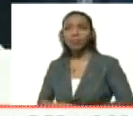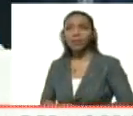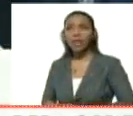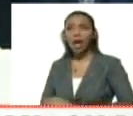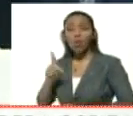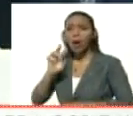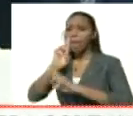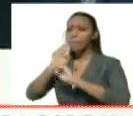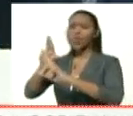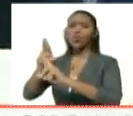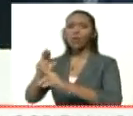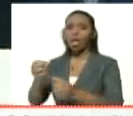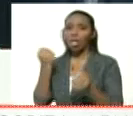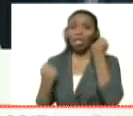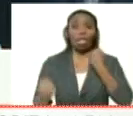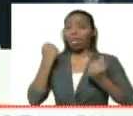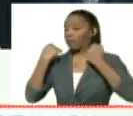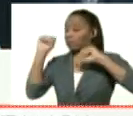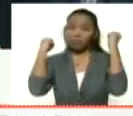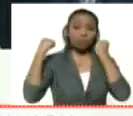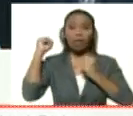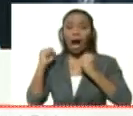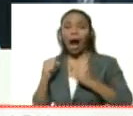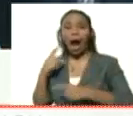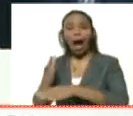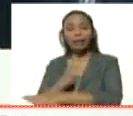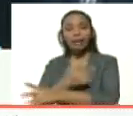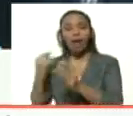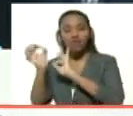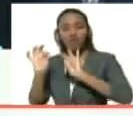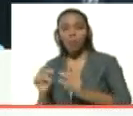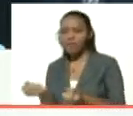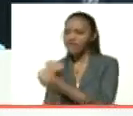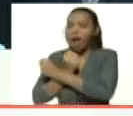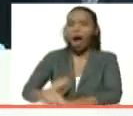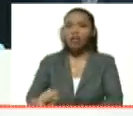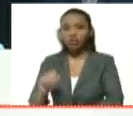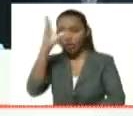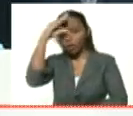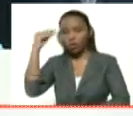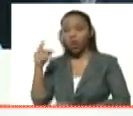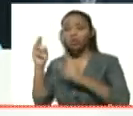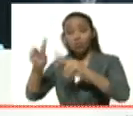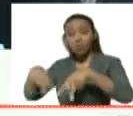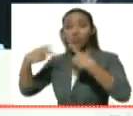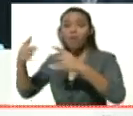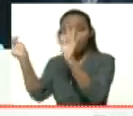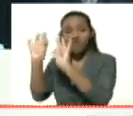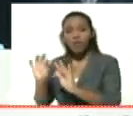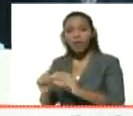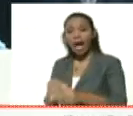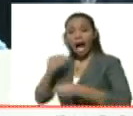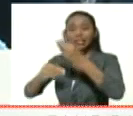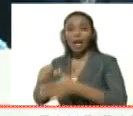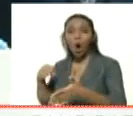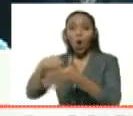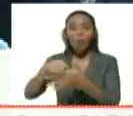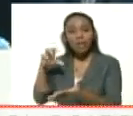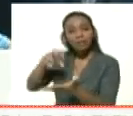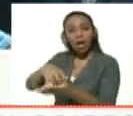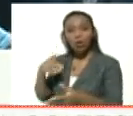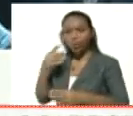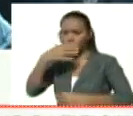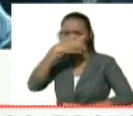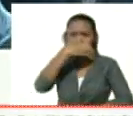una respuesta desesperada ante el estrepitoso fracaso de Donald Trump en su nuevo intento de llevar a cabo un golpe de Estado